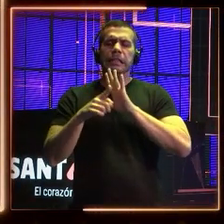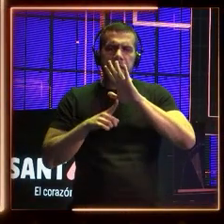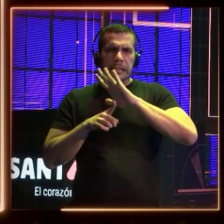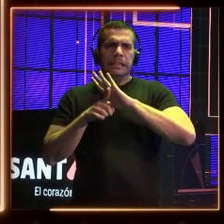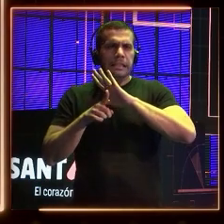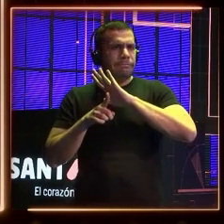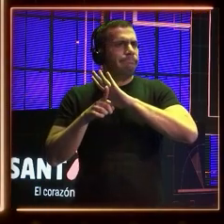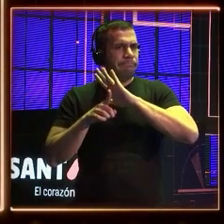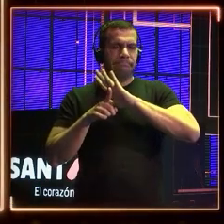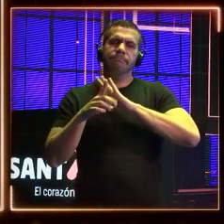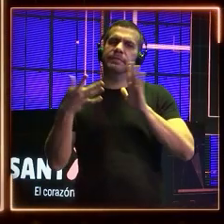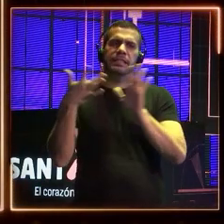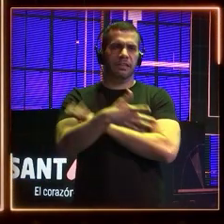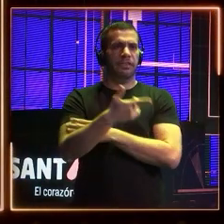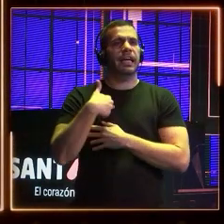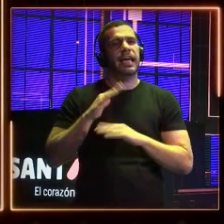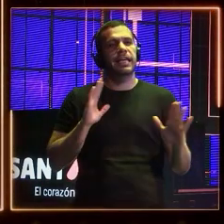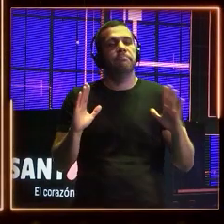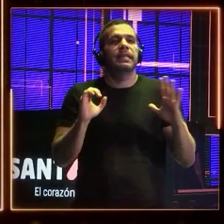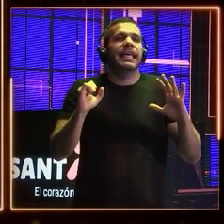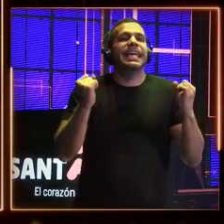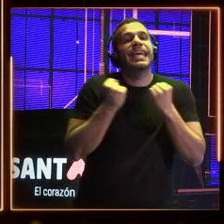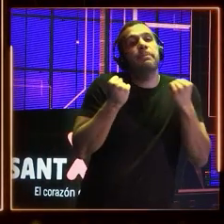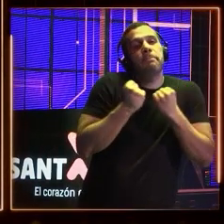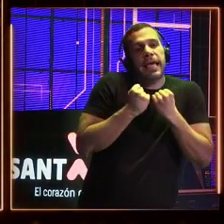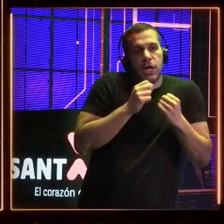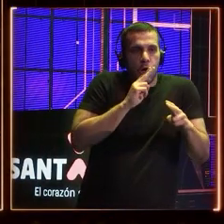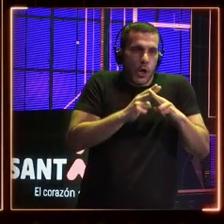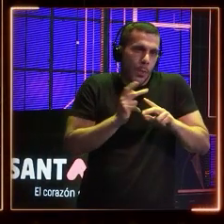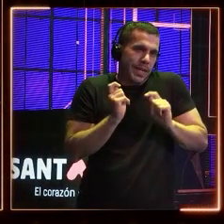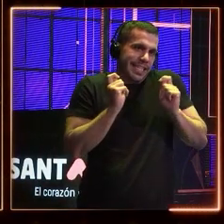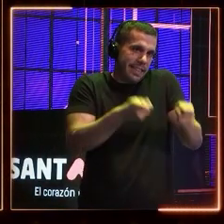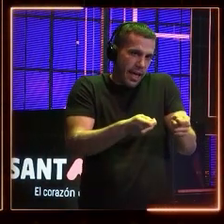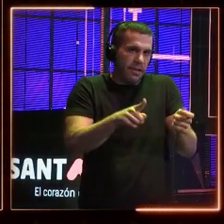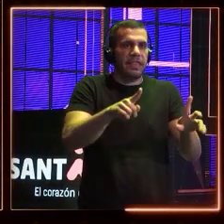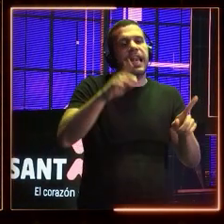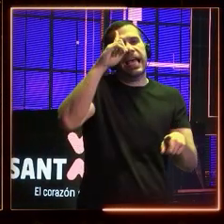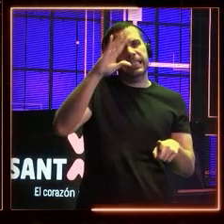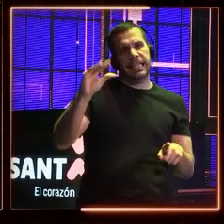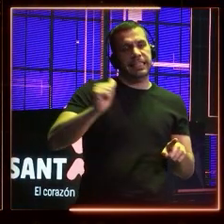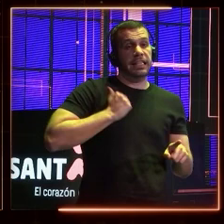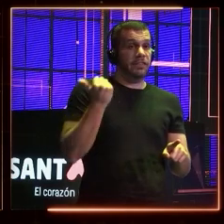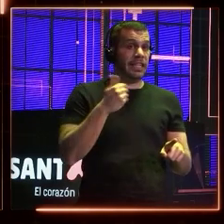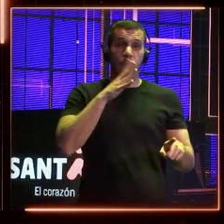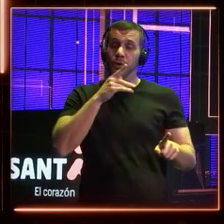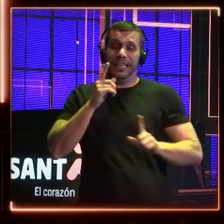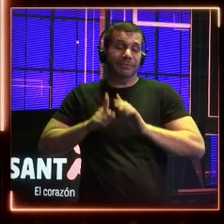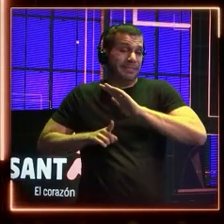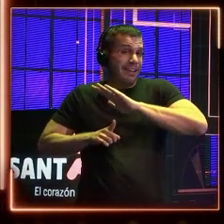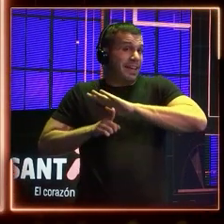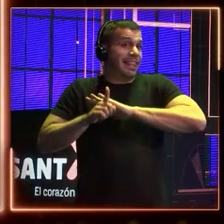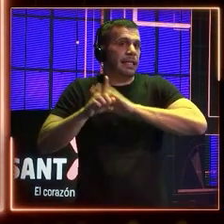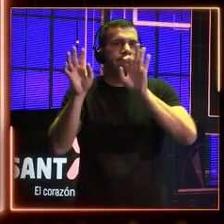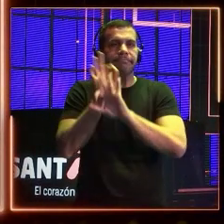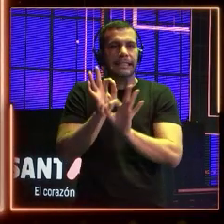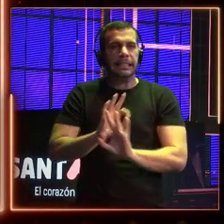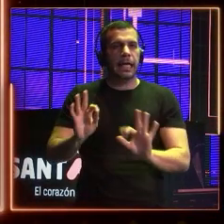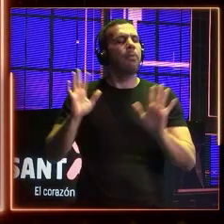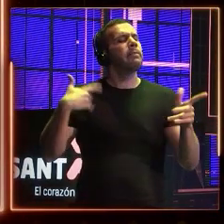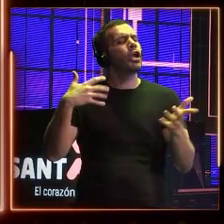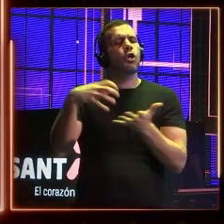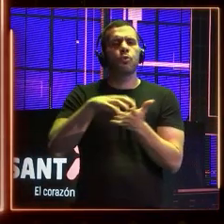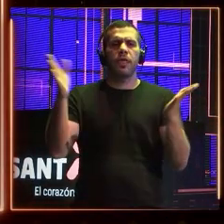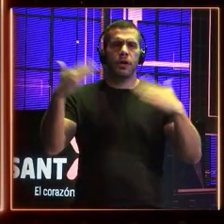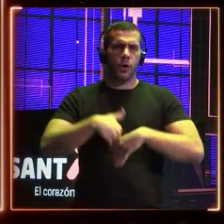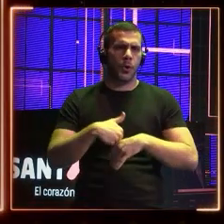que se llamaban inviernos de la Inteligencia artificial en el que pasaban los años y realmente no conseguíamos avanzar pero sin duda y sobre todo en la